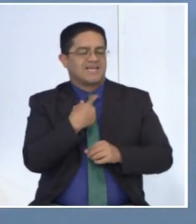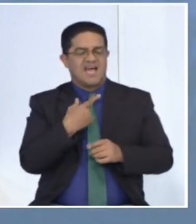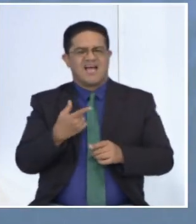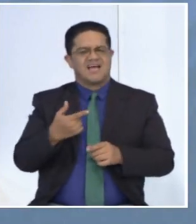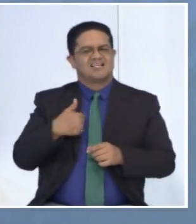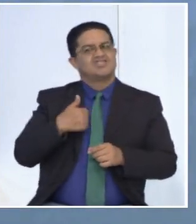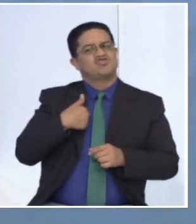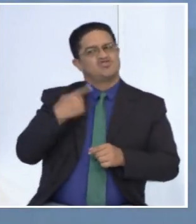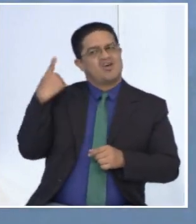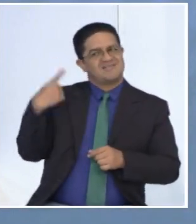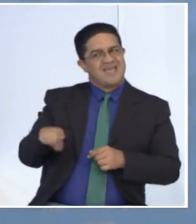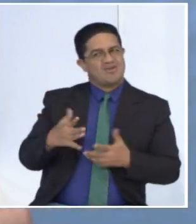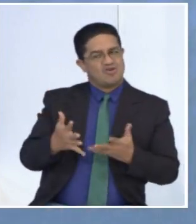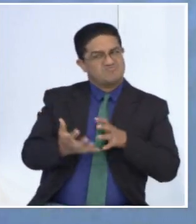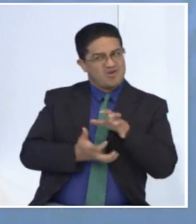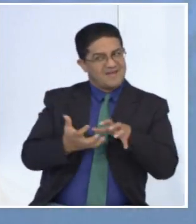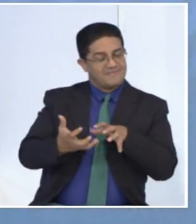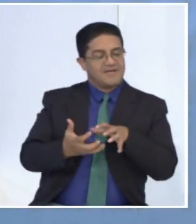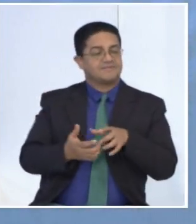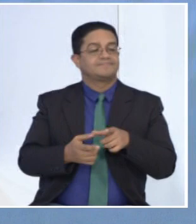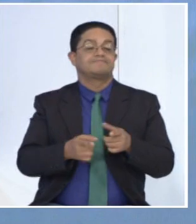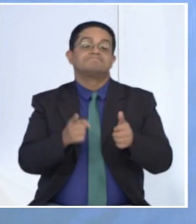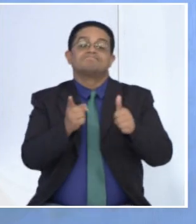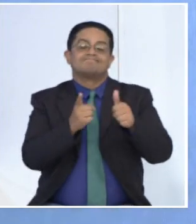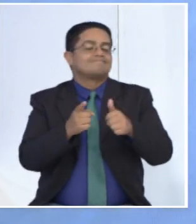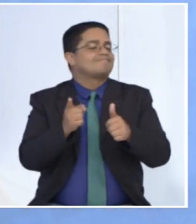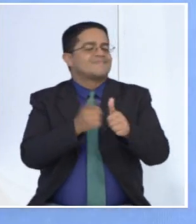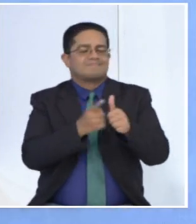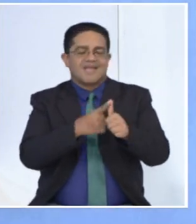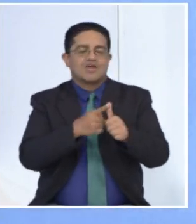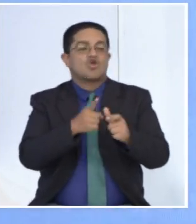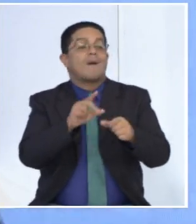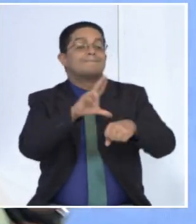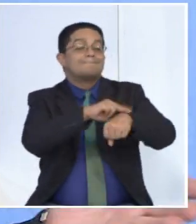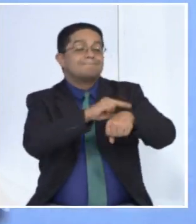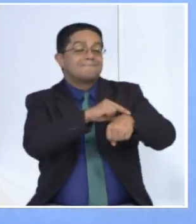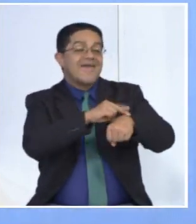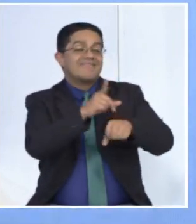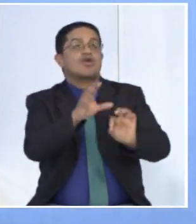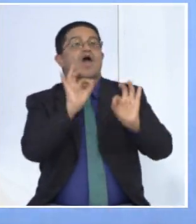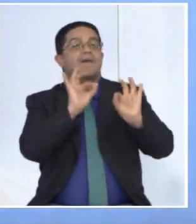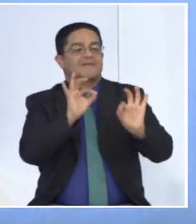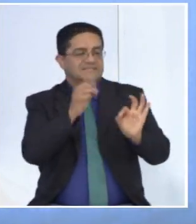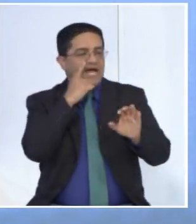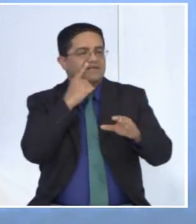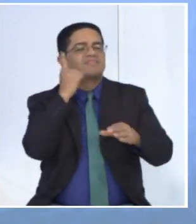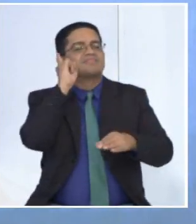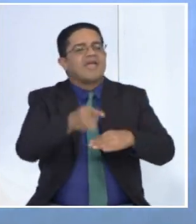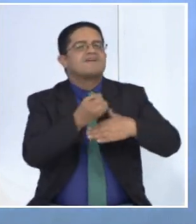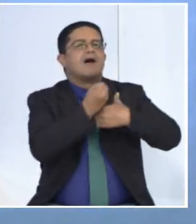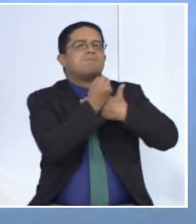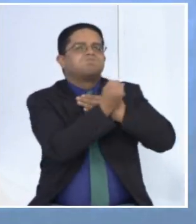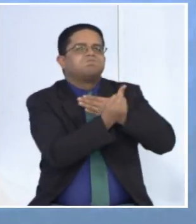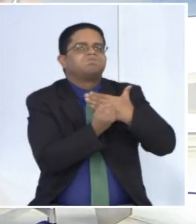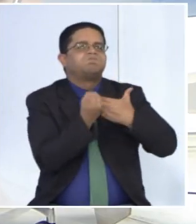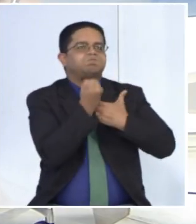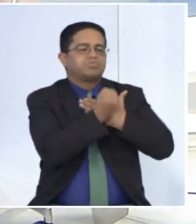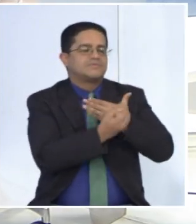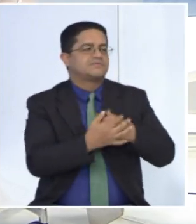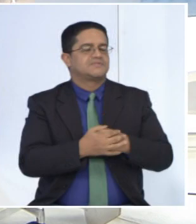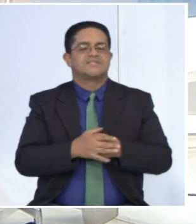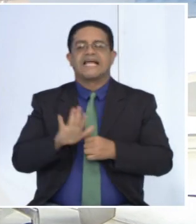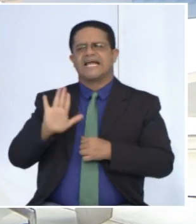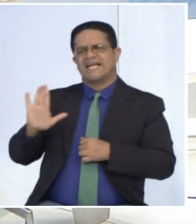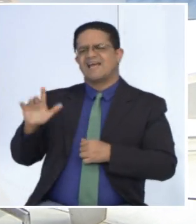o esto es una insuficiencia vascular. Necesita del cirujano cardiovascular o vascular periférico que haga el ultrasonido. Claro, toco este tema porque en nuestro país